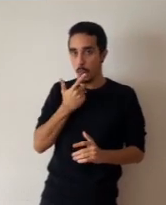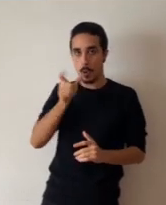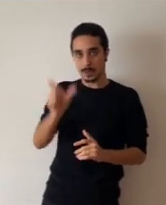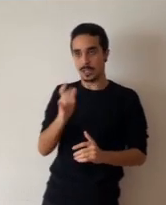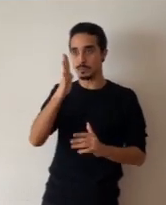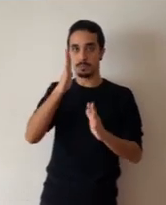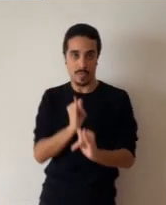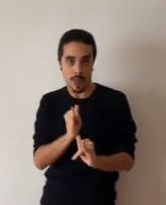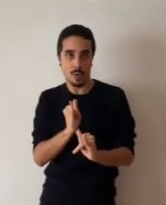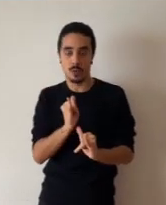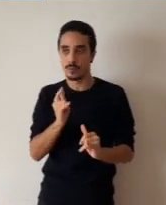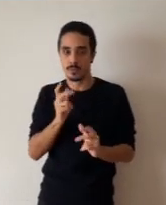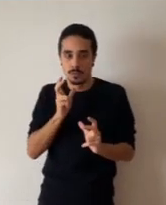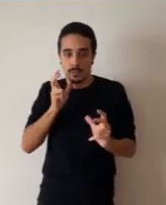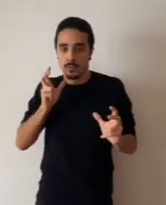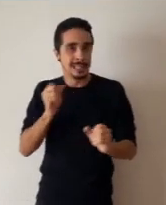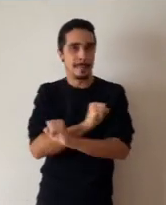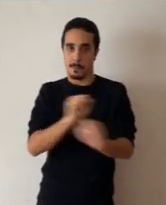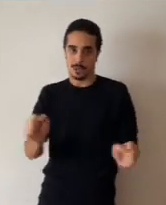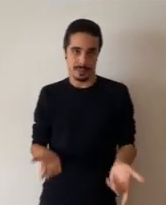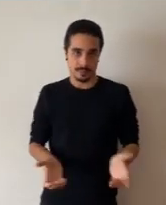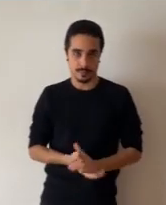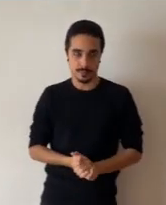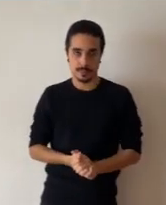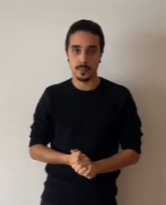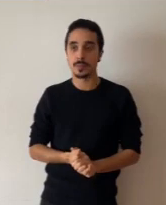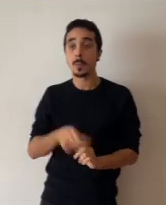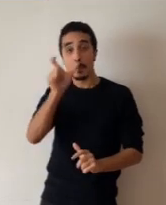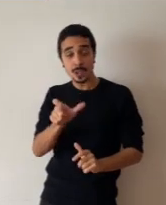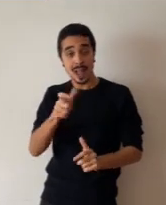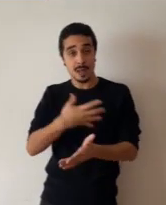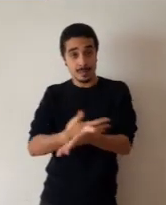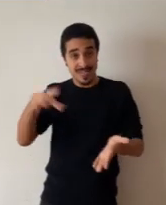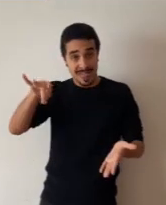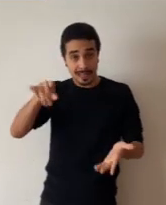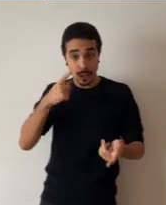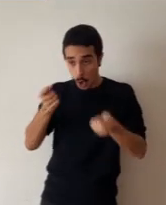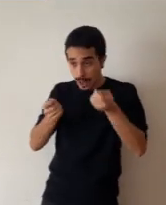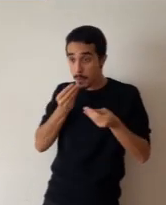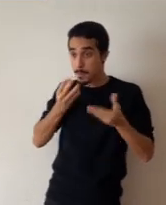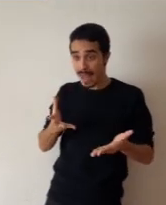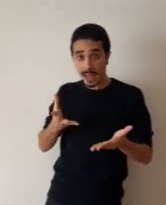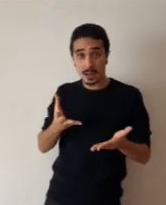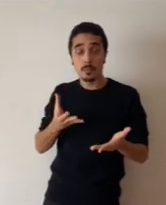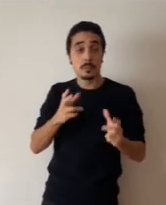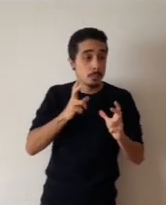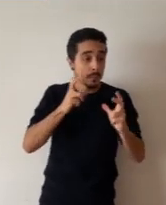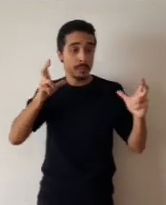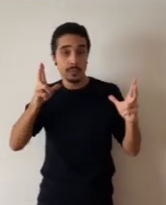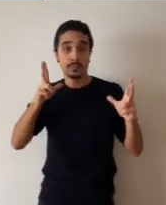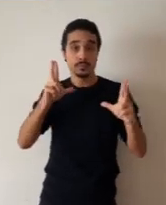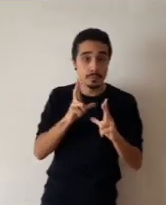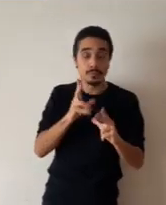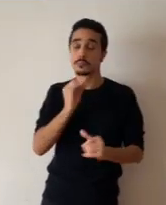ocurre. Hay gente delgada a la que le cuesta trabajo ganar peso, pero una persona con una diabetes bien controlada no tiene problemas para aumentar